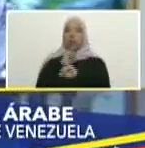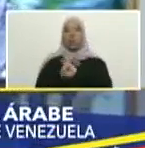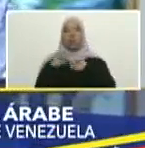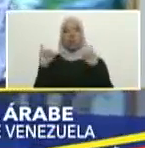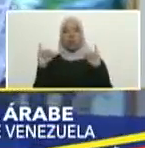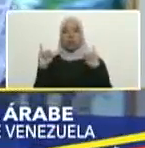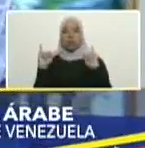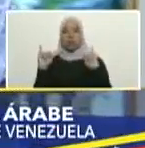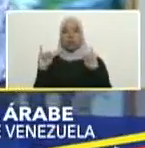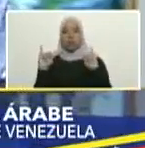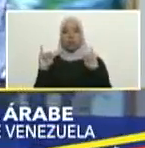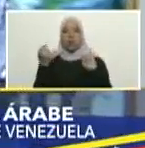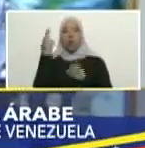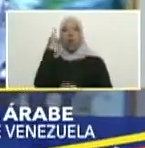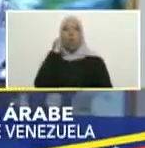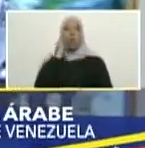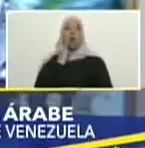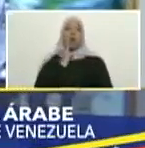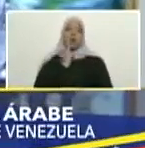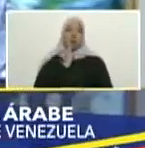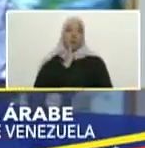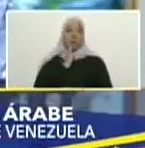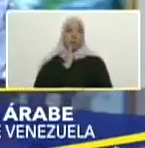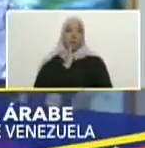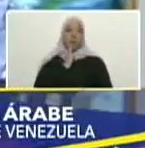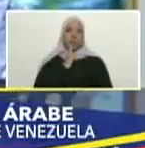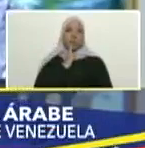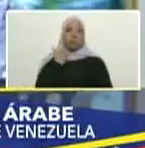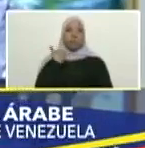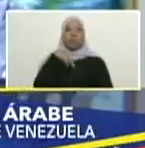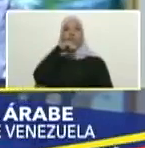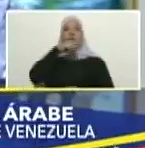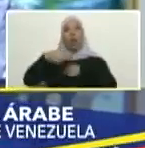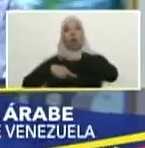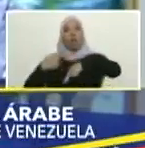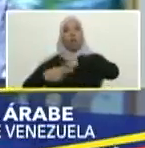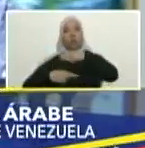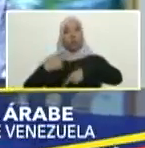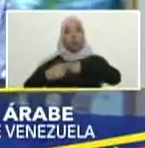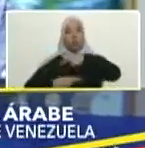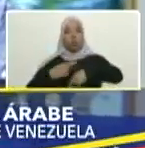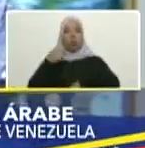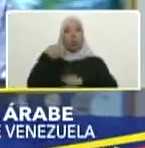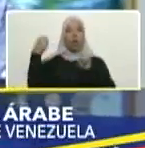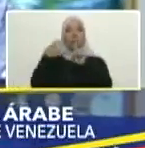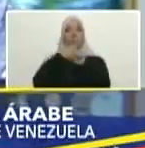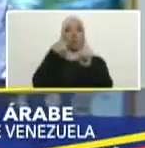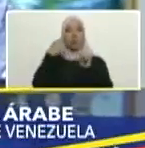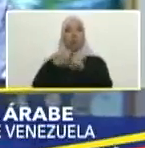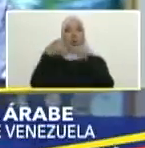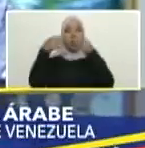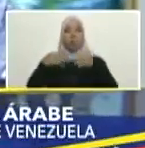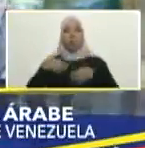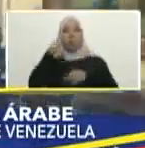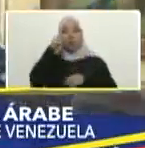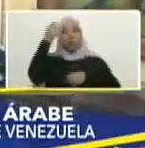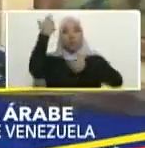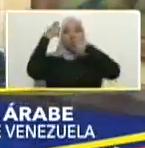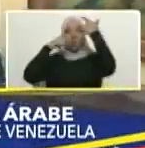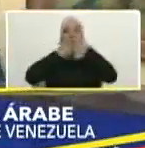independencia, Simón Bolívar, y en el legado revolucionario de lucha y honestidad del